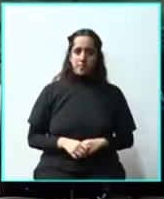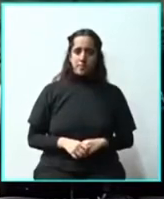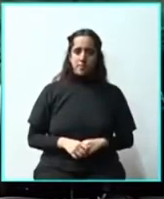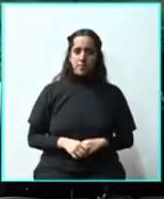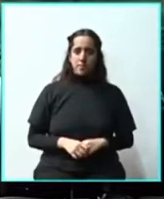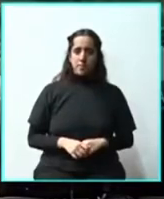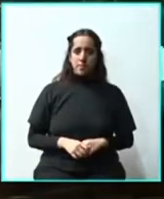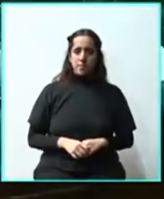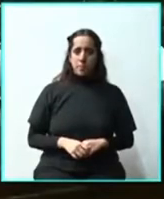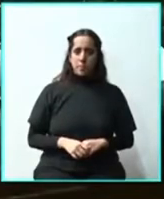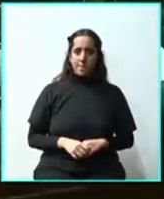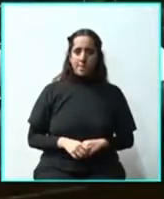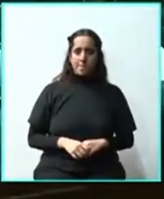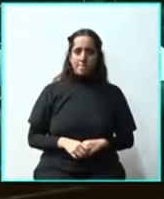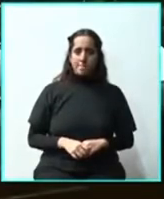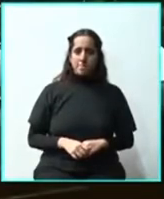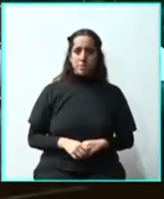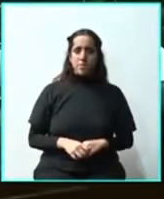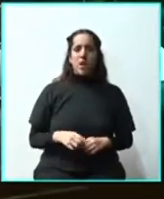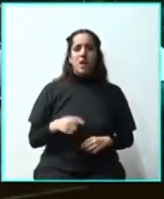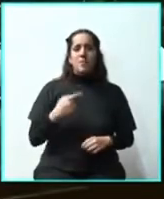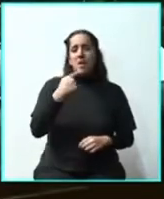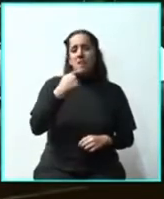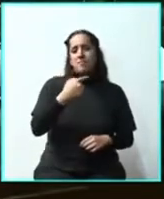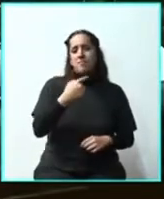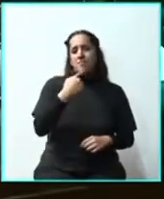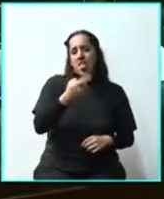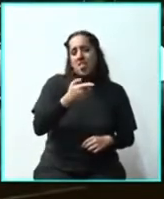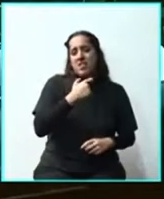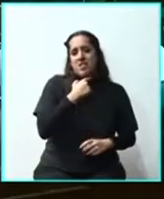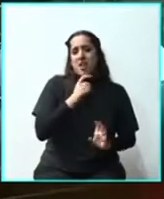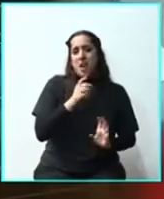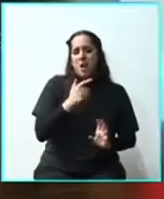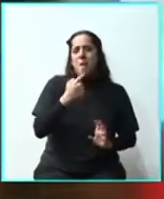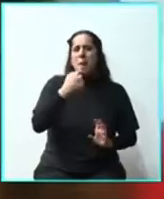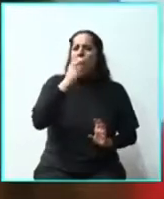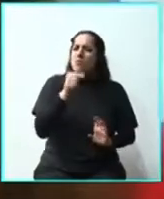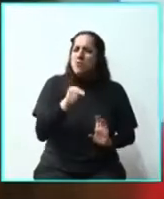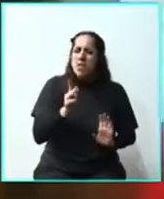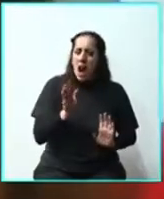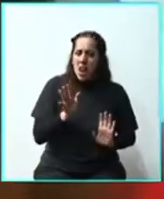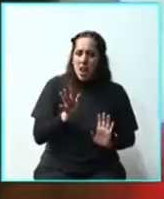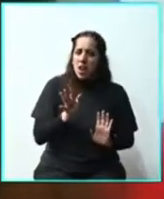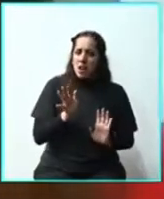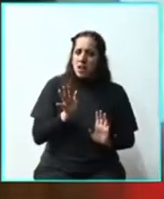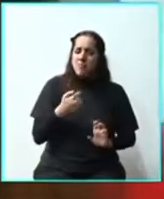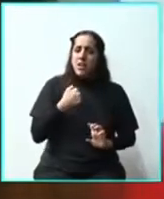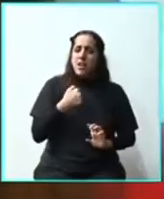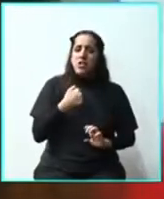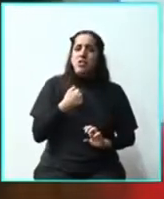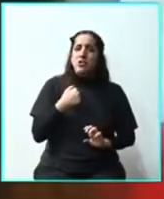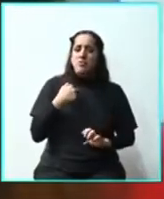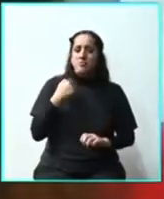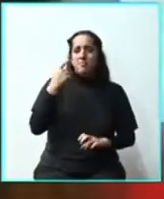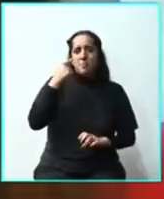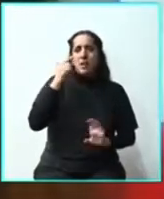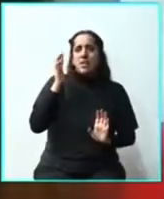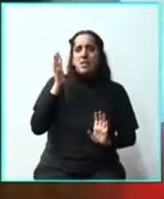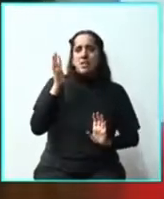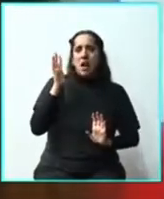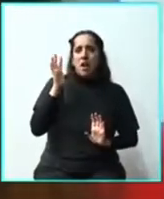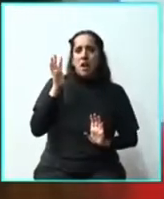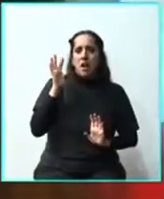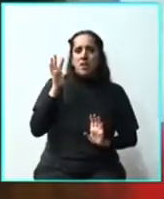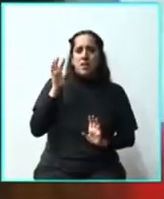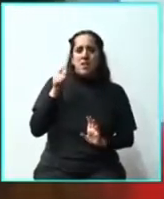Presidente, por su intermedio quería preguntar, porque yo creía hasta último momento